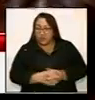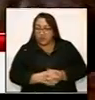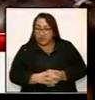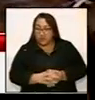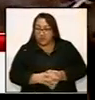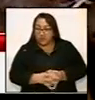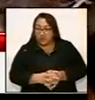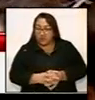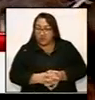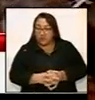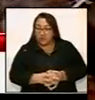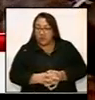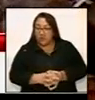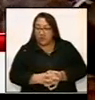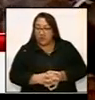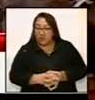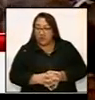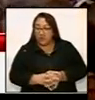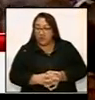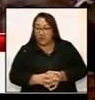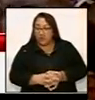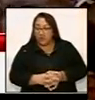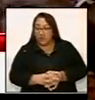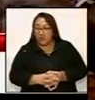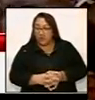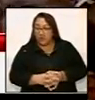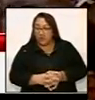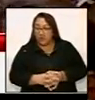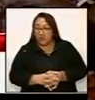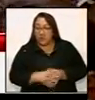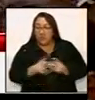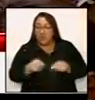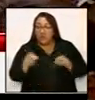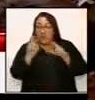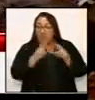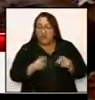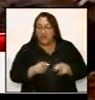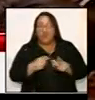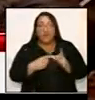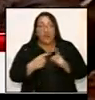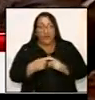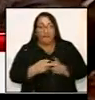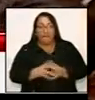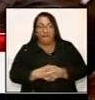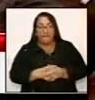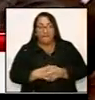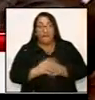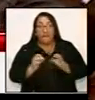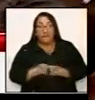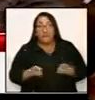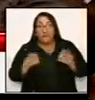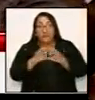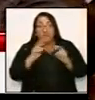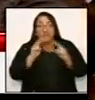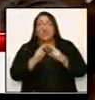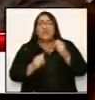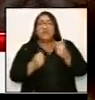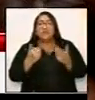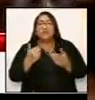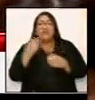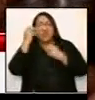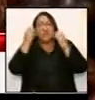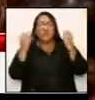ribereñas asentadas allí al margen de este río. Por tanto, me interesaría mucho conocer cuáles son los